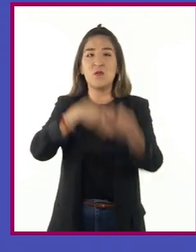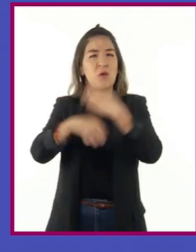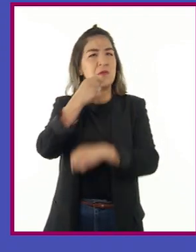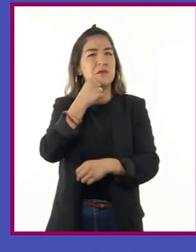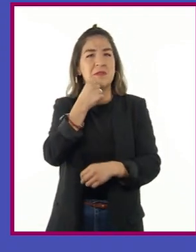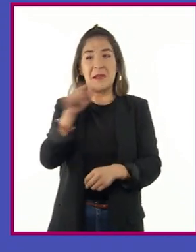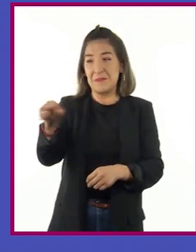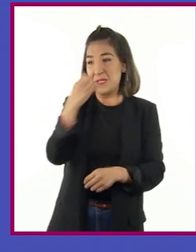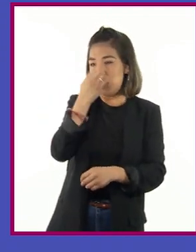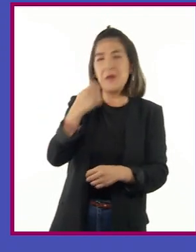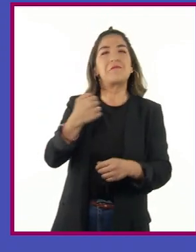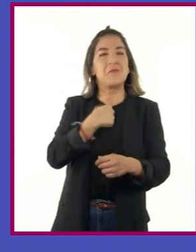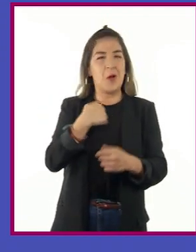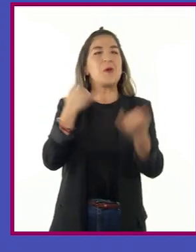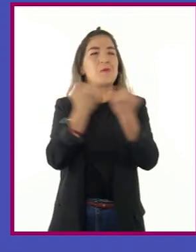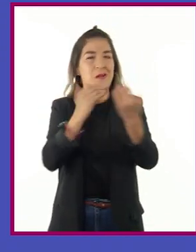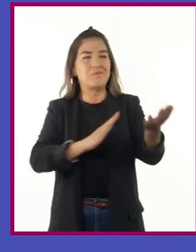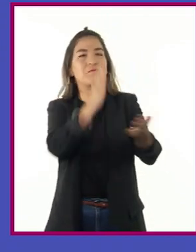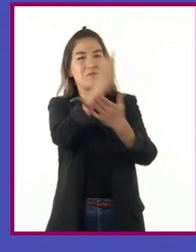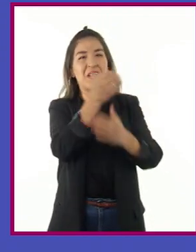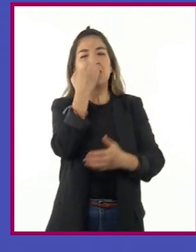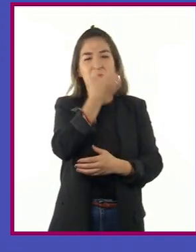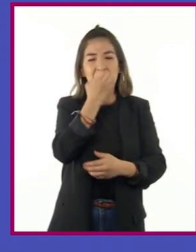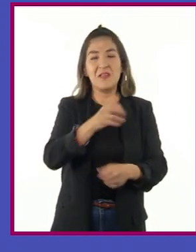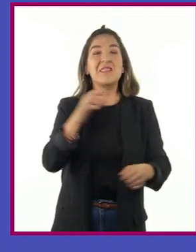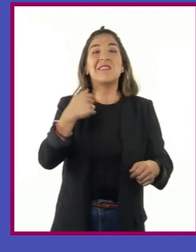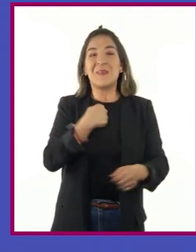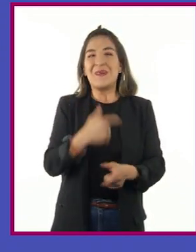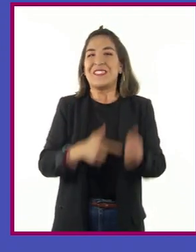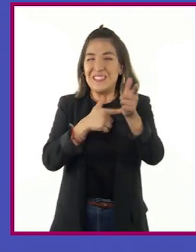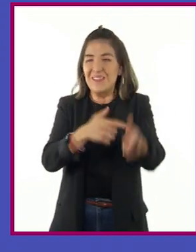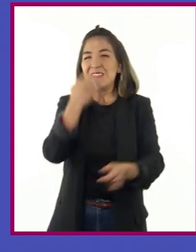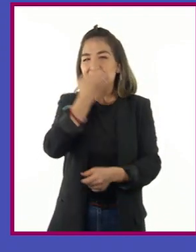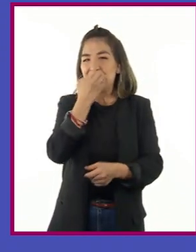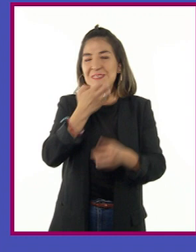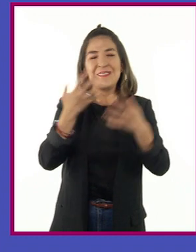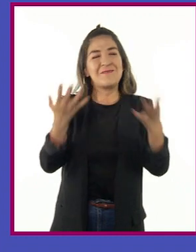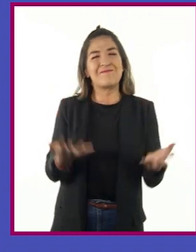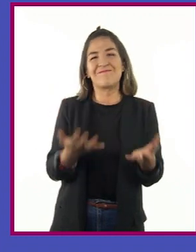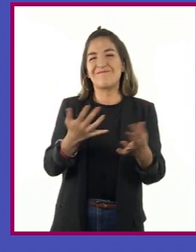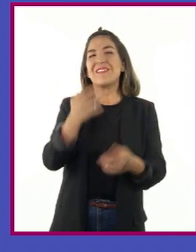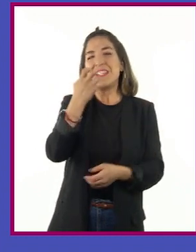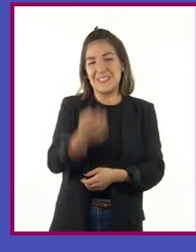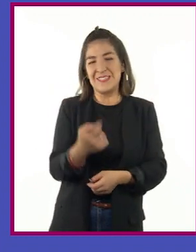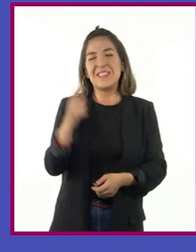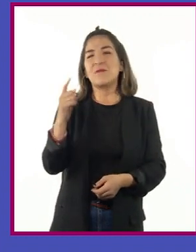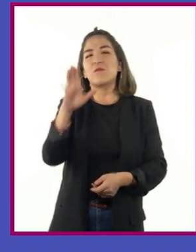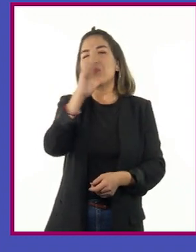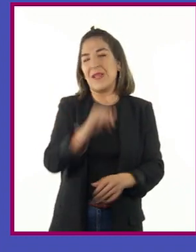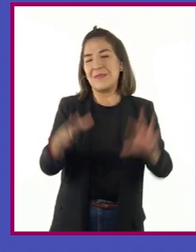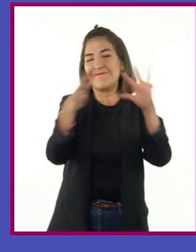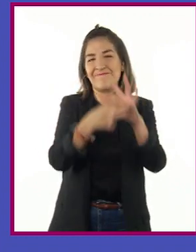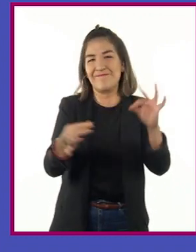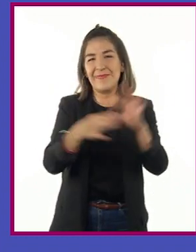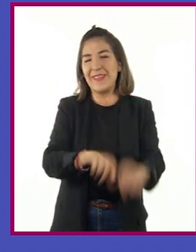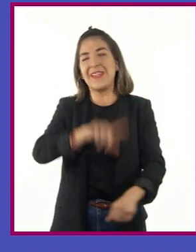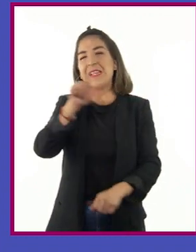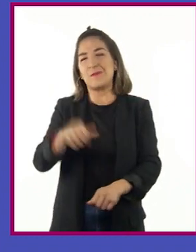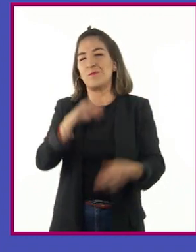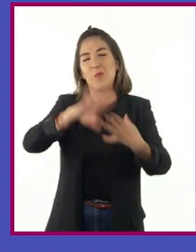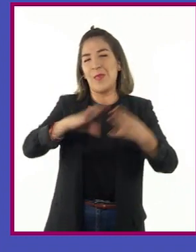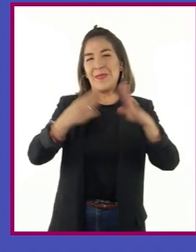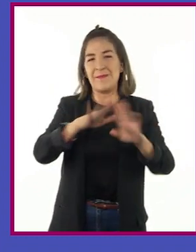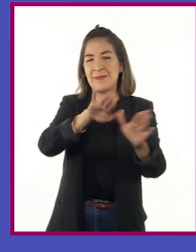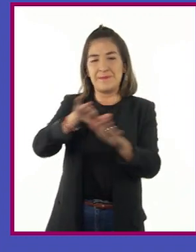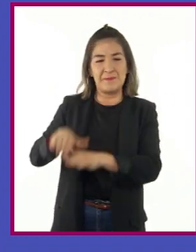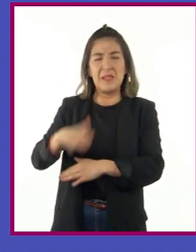escuela. No pude seguir en ella por razones que sí vienen al caso, pero que no puedo contar. Mi